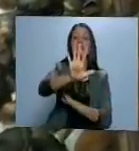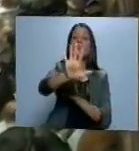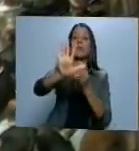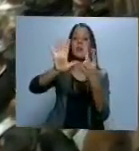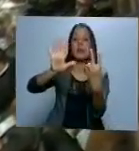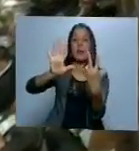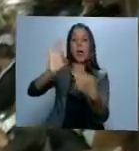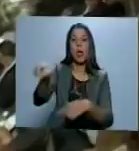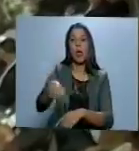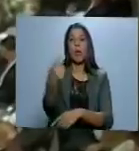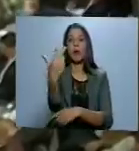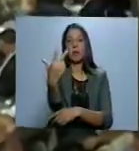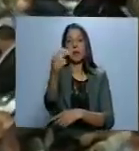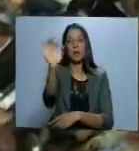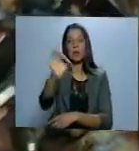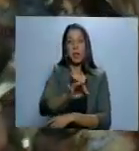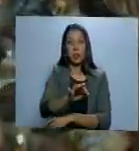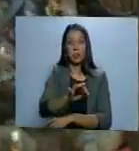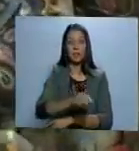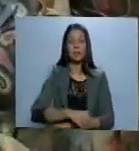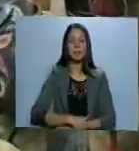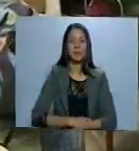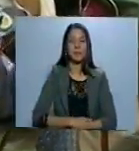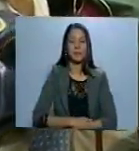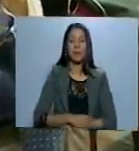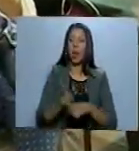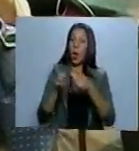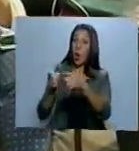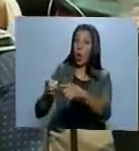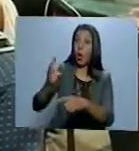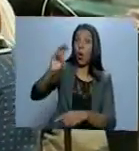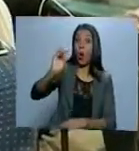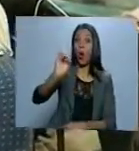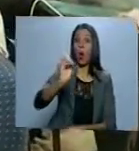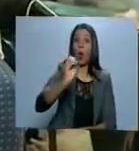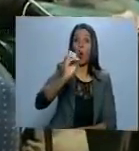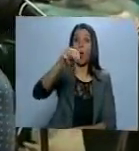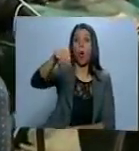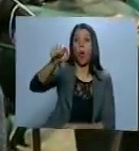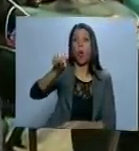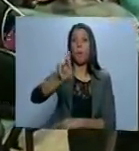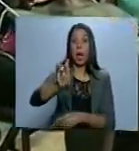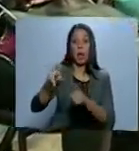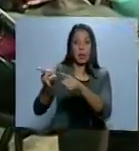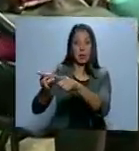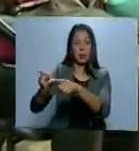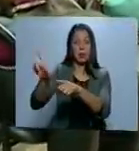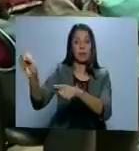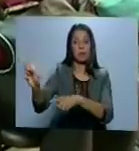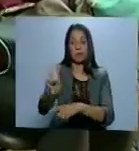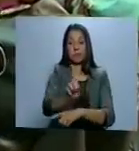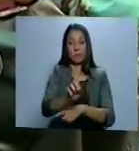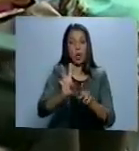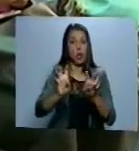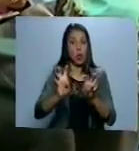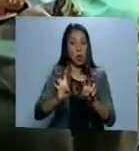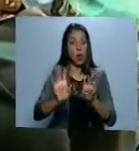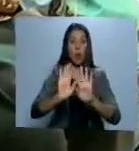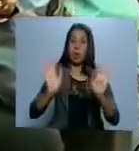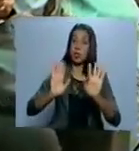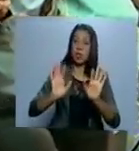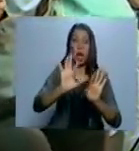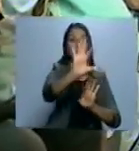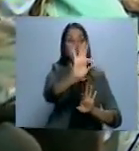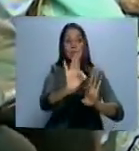57,3%. Hay que destacar que Omar Prieto ya escogió a las personas que lo acompañarán